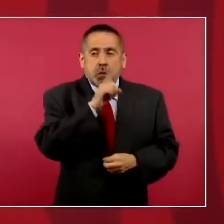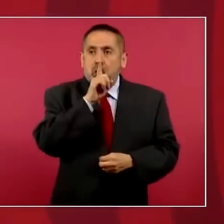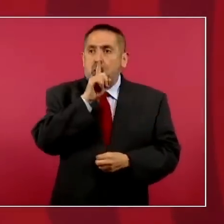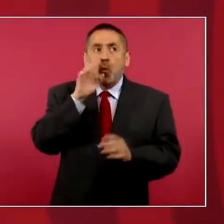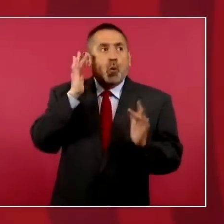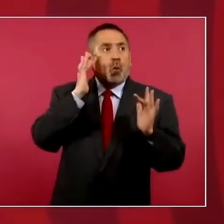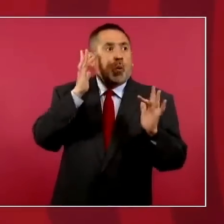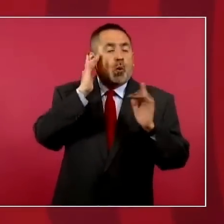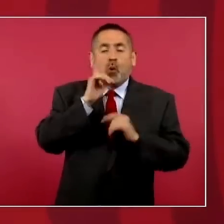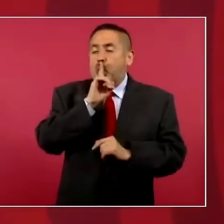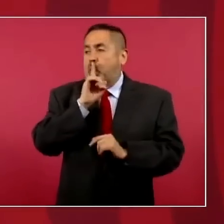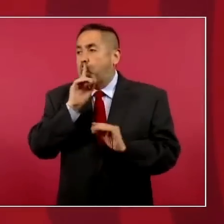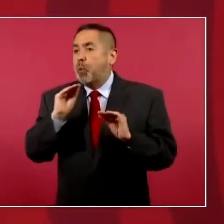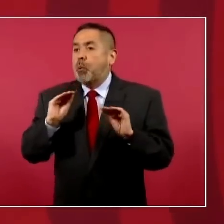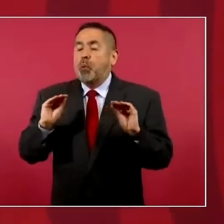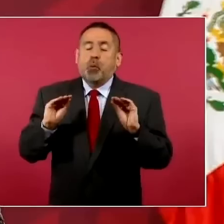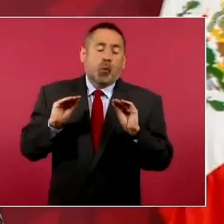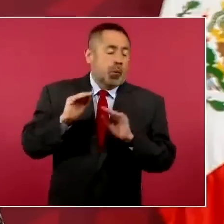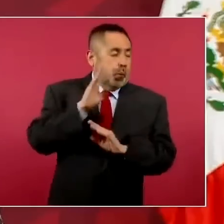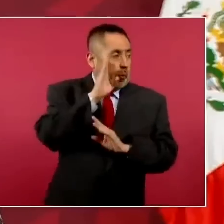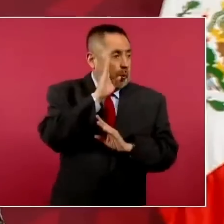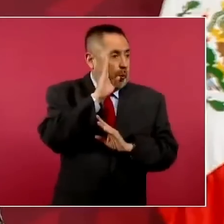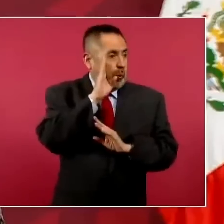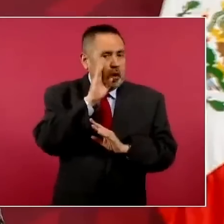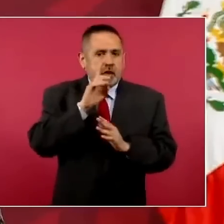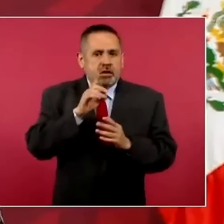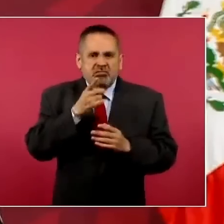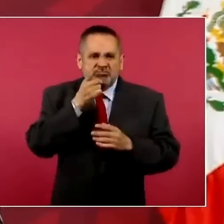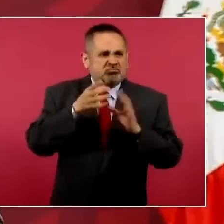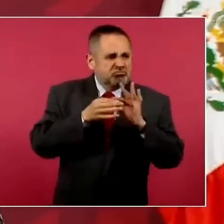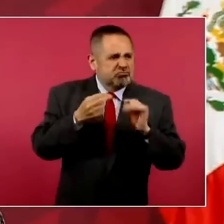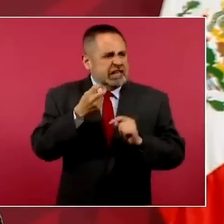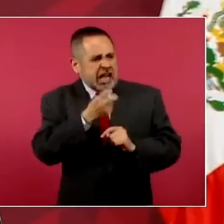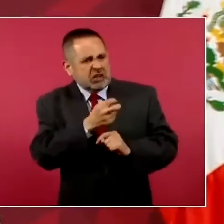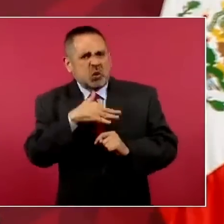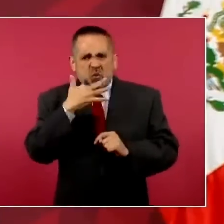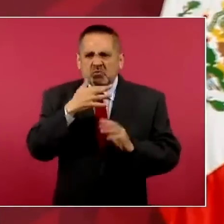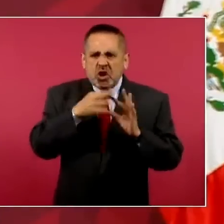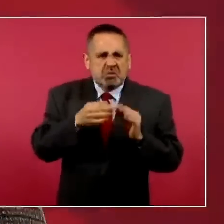Nunca hablaron de corrupción.